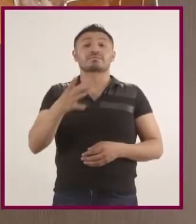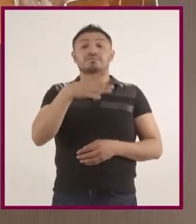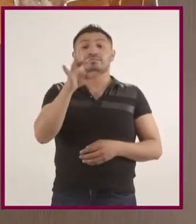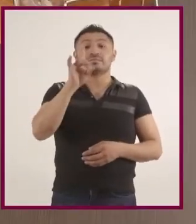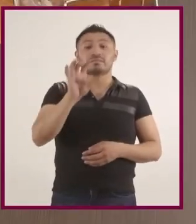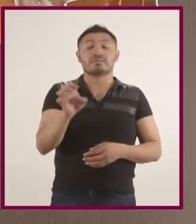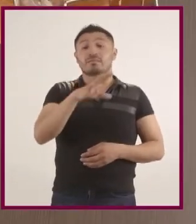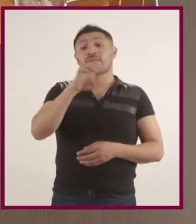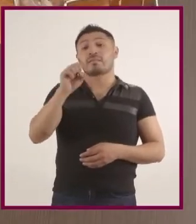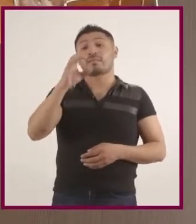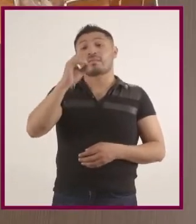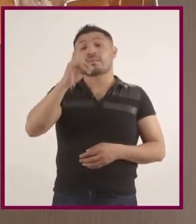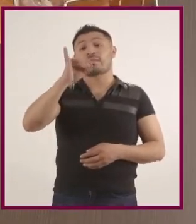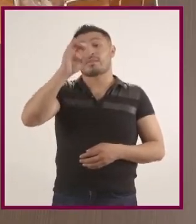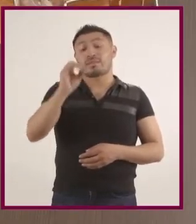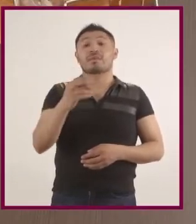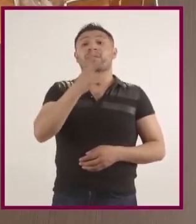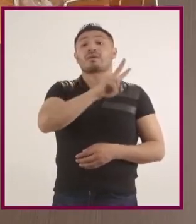gramos